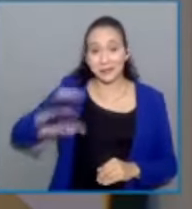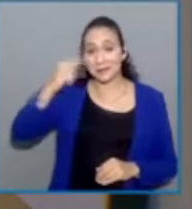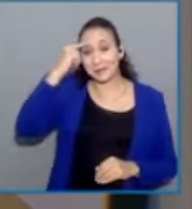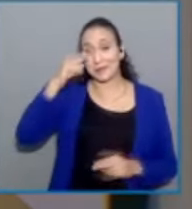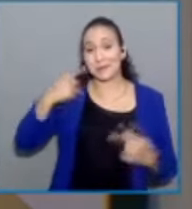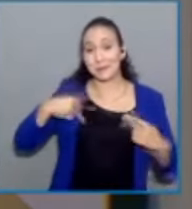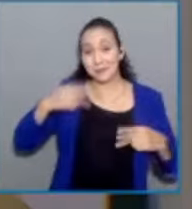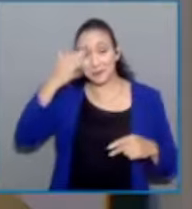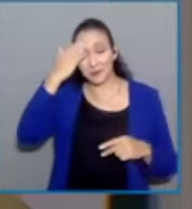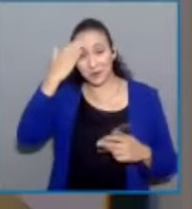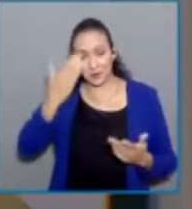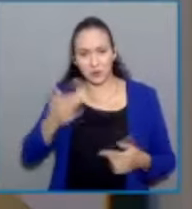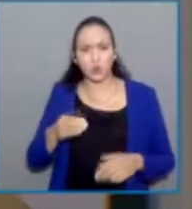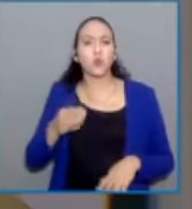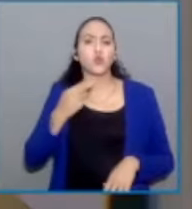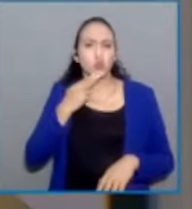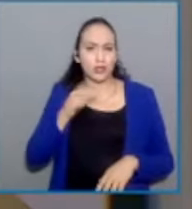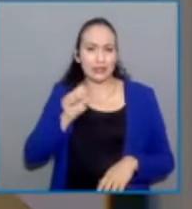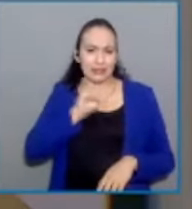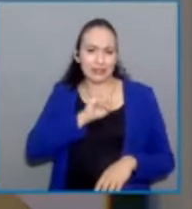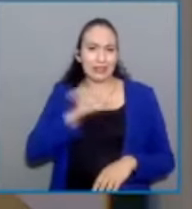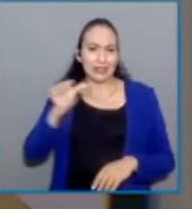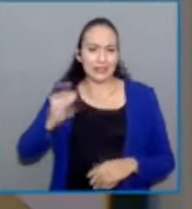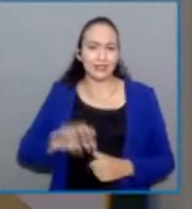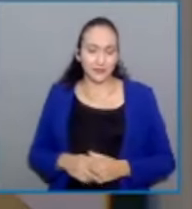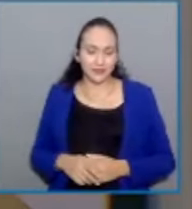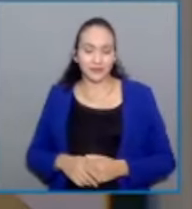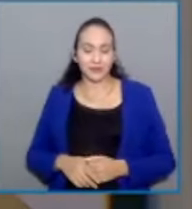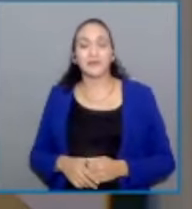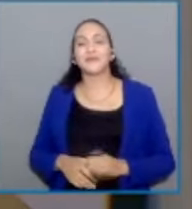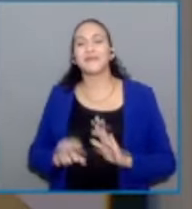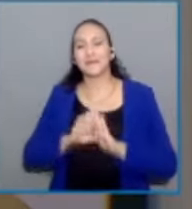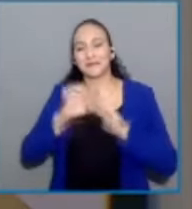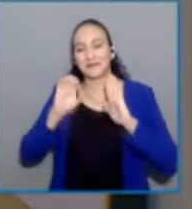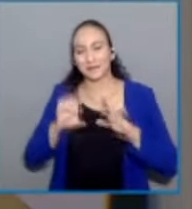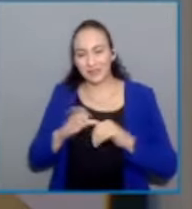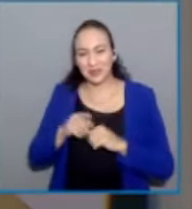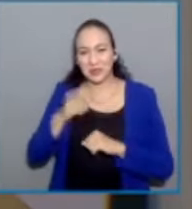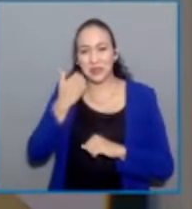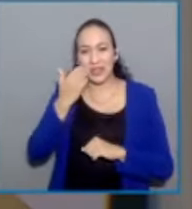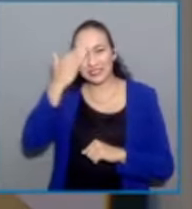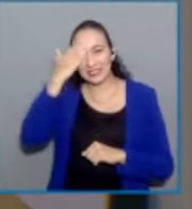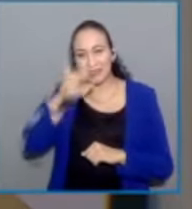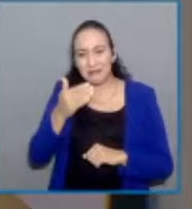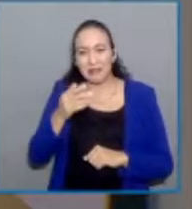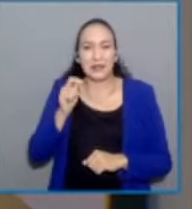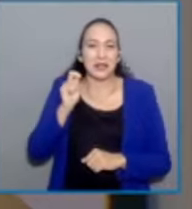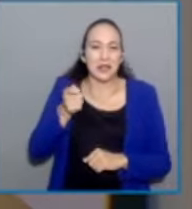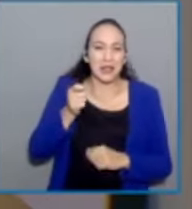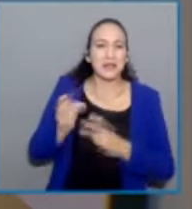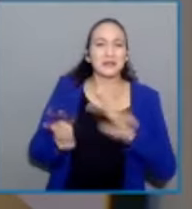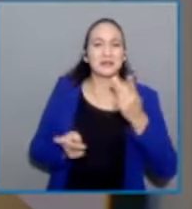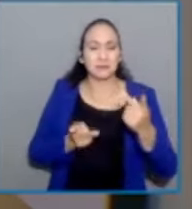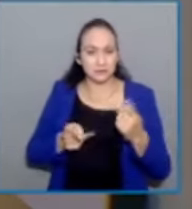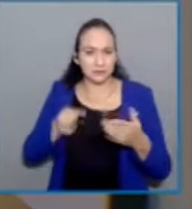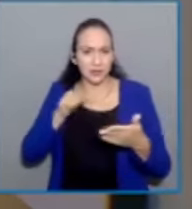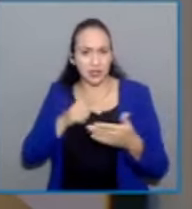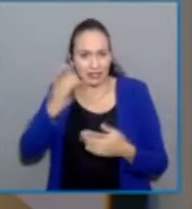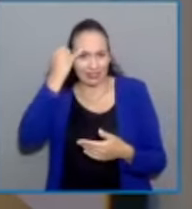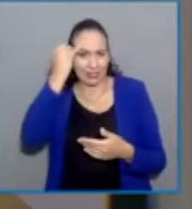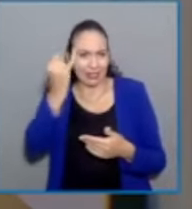artificial y además el solo el hecho de estar trabajando en ella pues también nos va brindando abriendo ideas de cómo irla